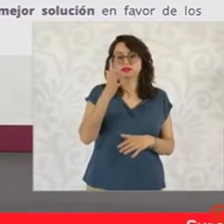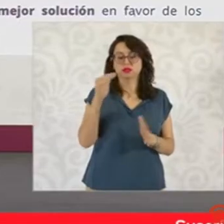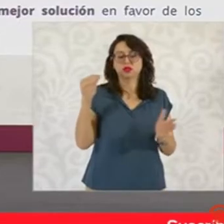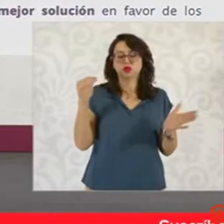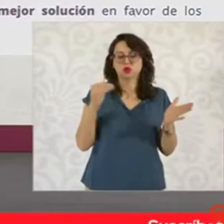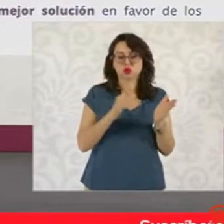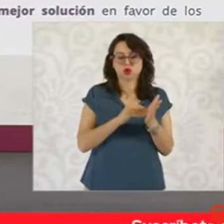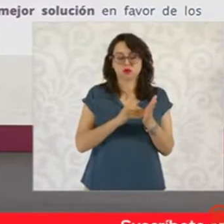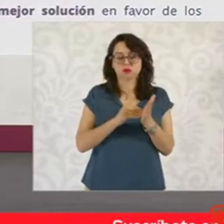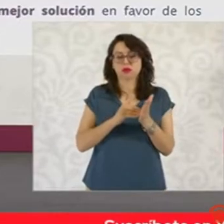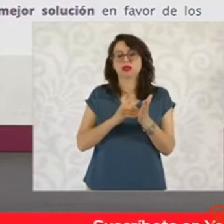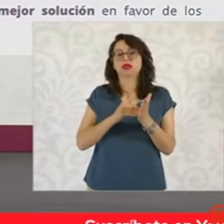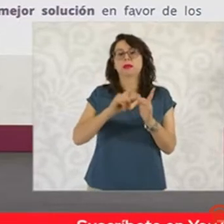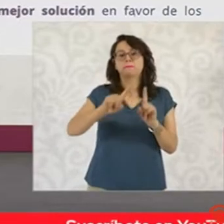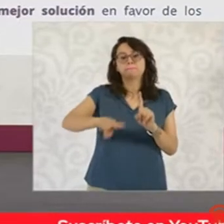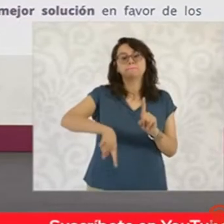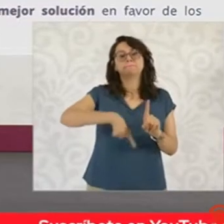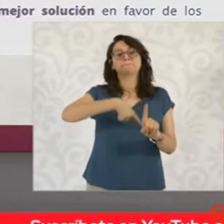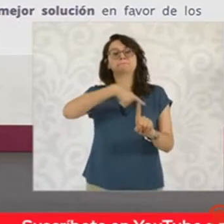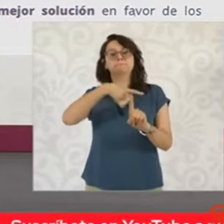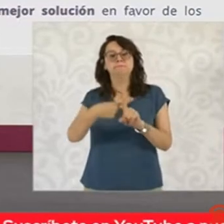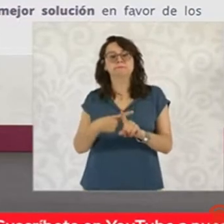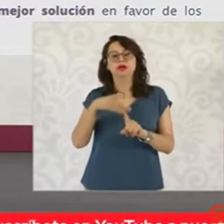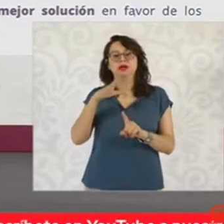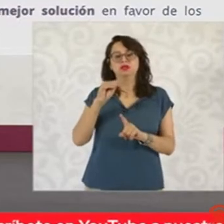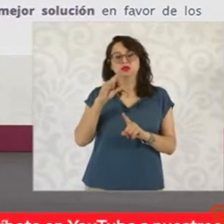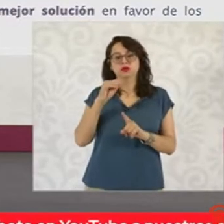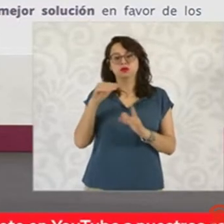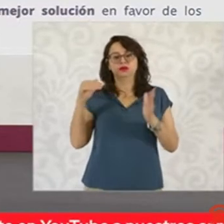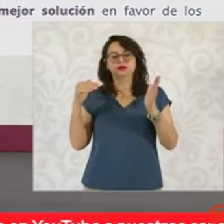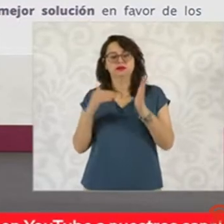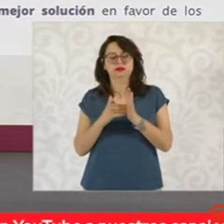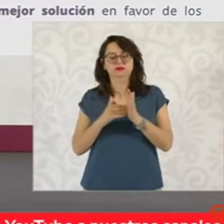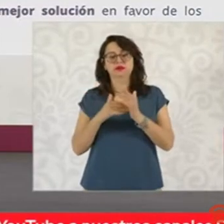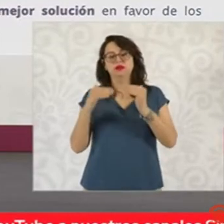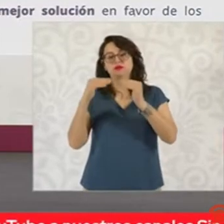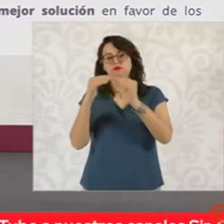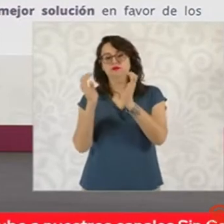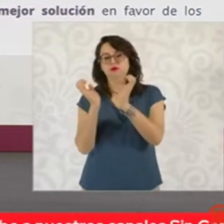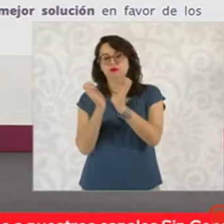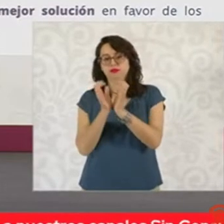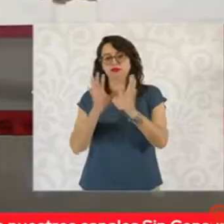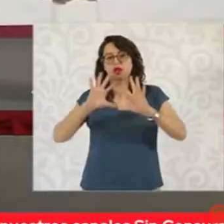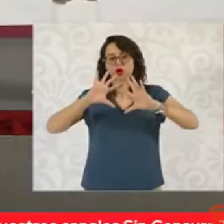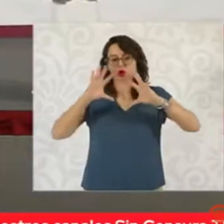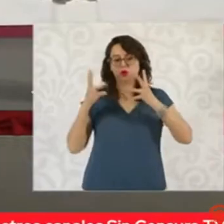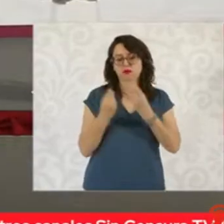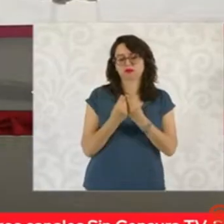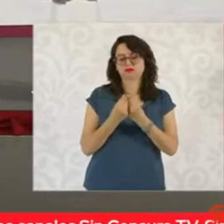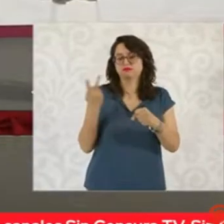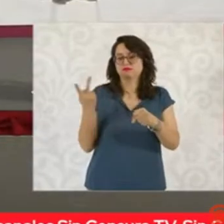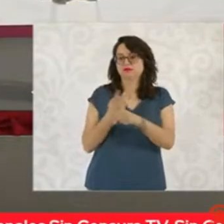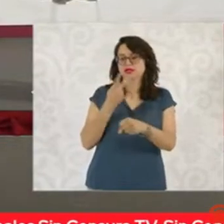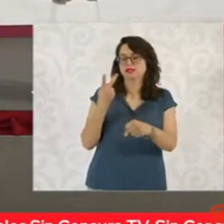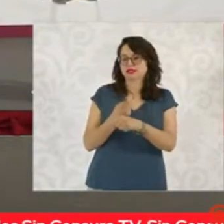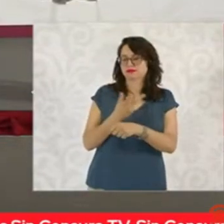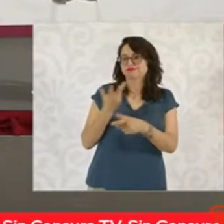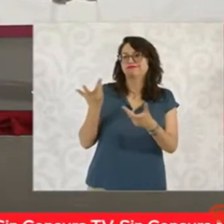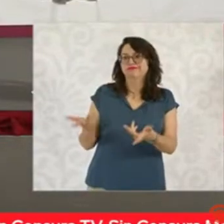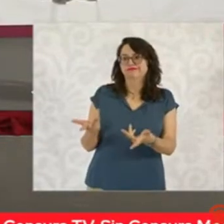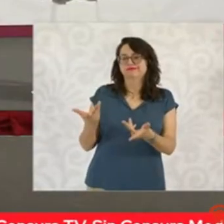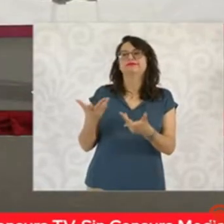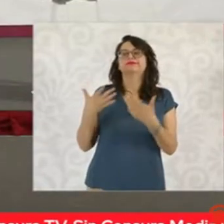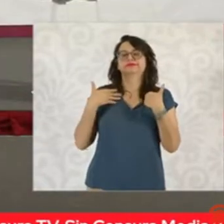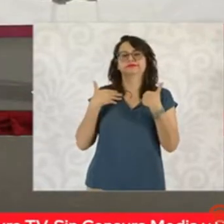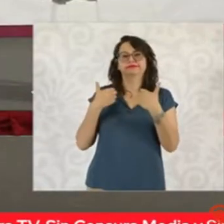90,000 del FOBISSSTE, para tener un panorama absolutamente claro de qué pasa con este tipo de viviendas. La que